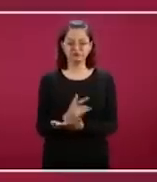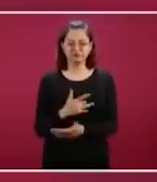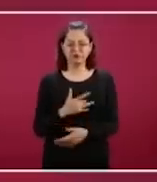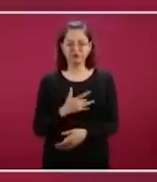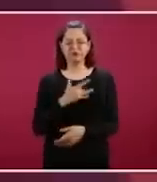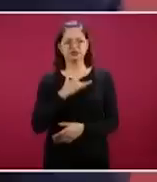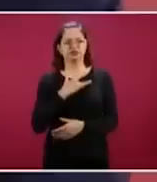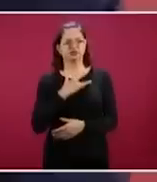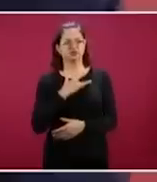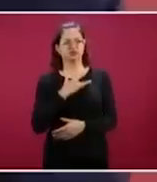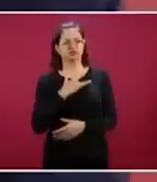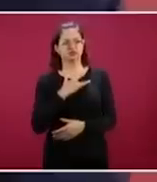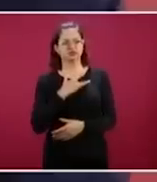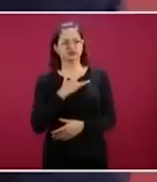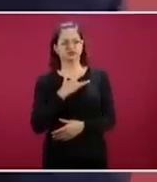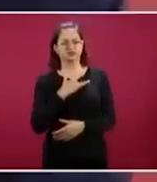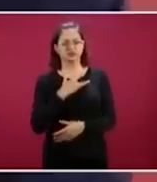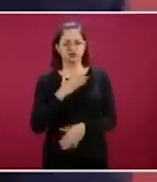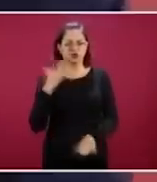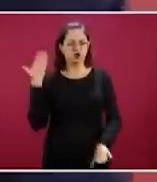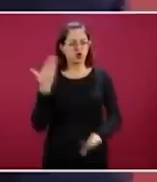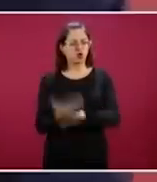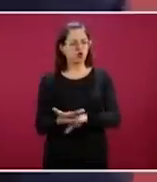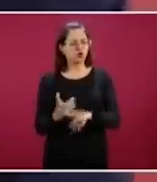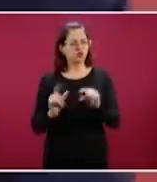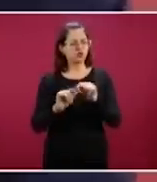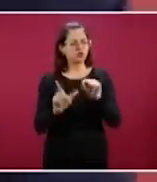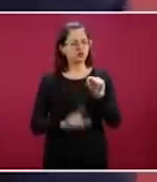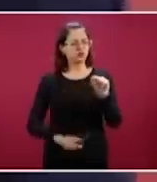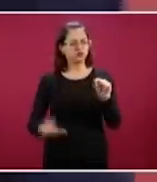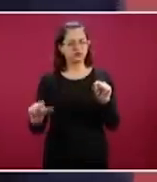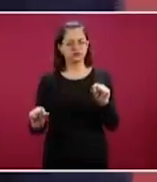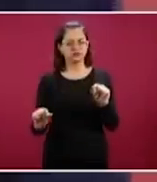consideremos afecte nuestra soberanía,